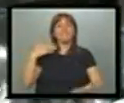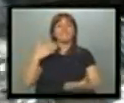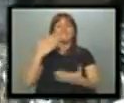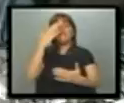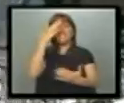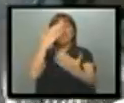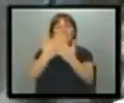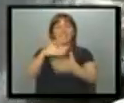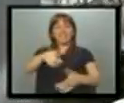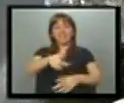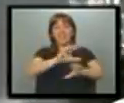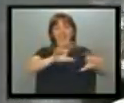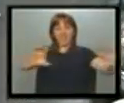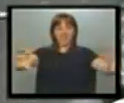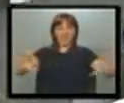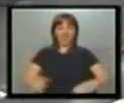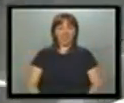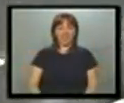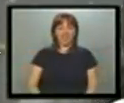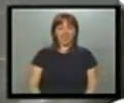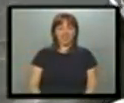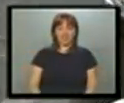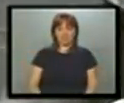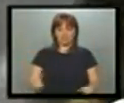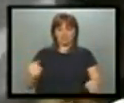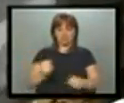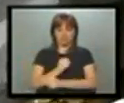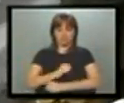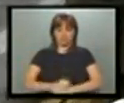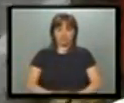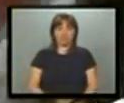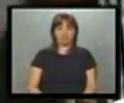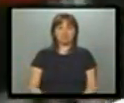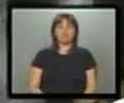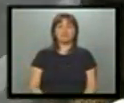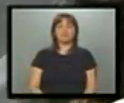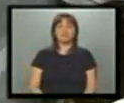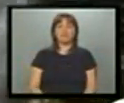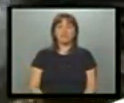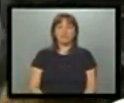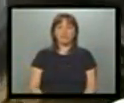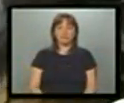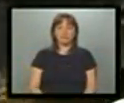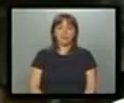está realmente muy, pero muy golpeado.